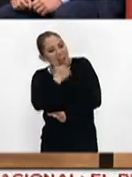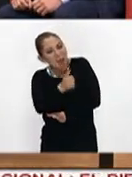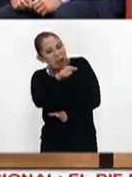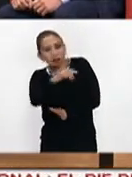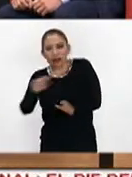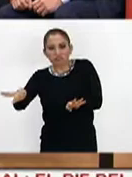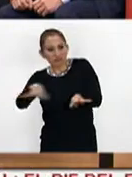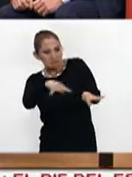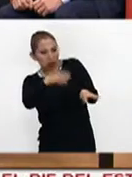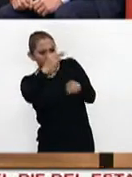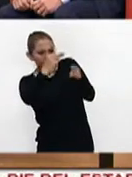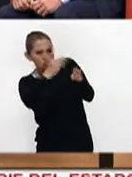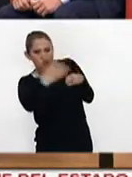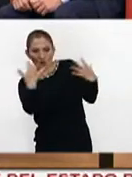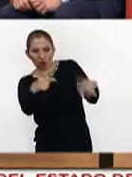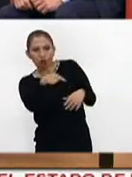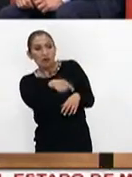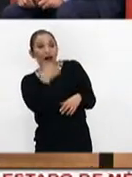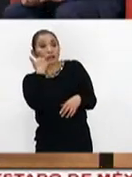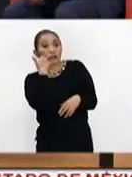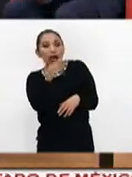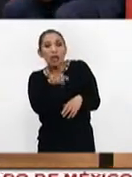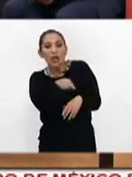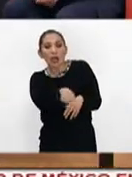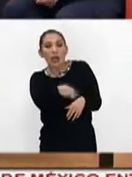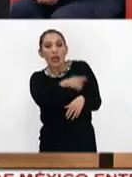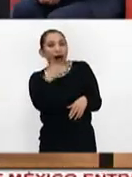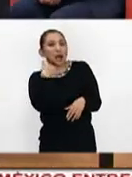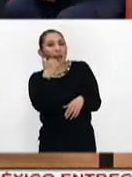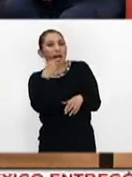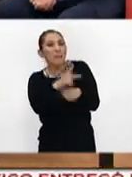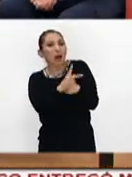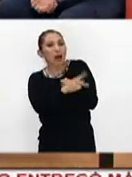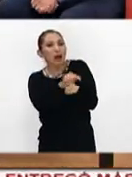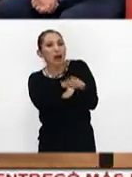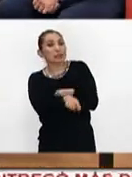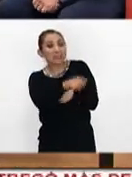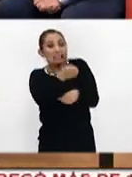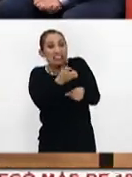Alemania frente al mundo, lo que busca frente al mundo, esta